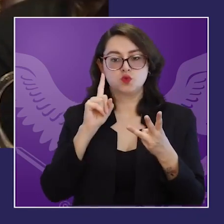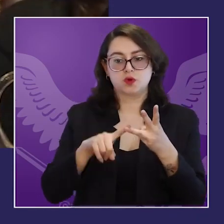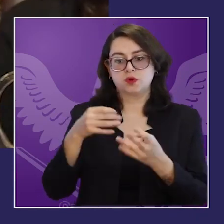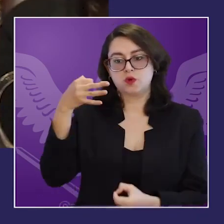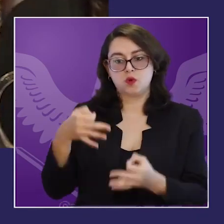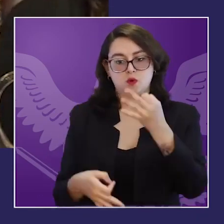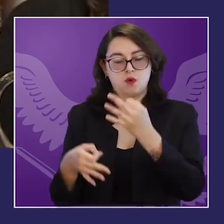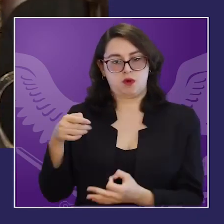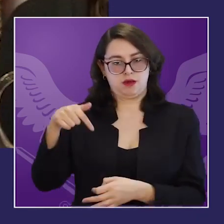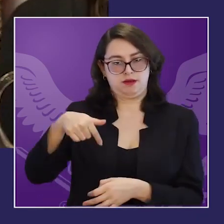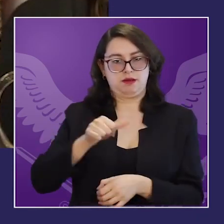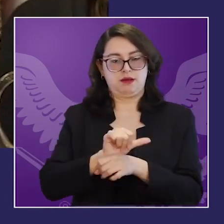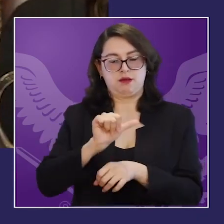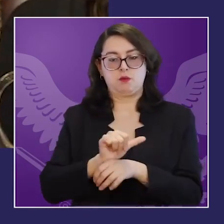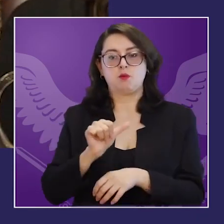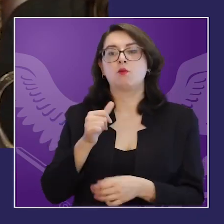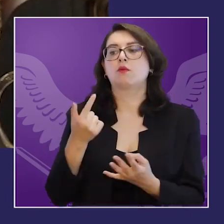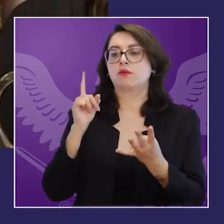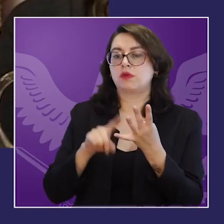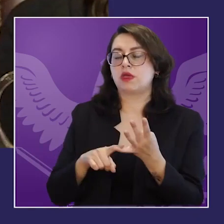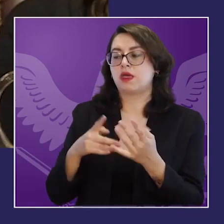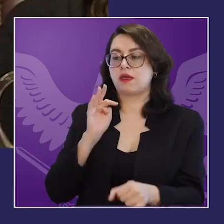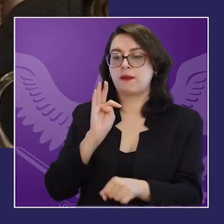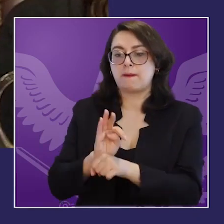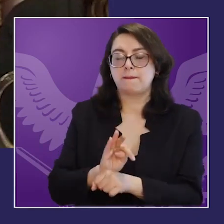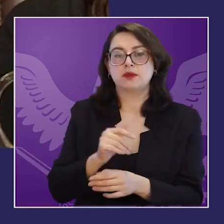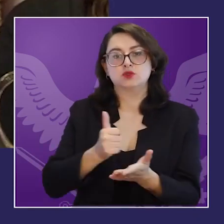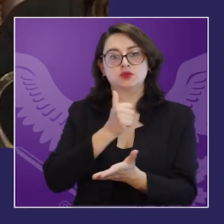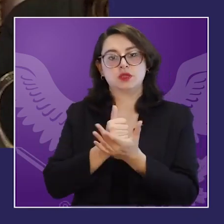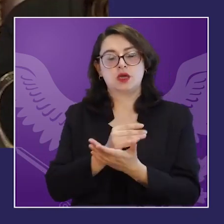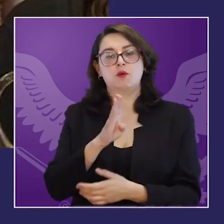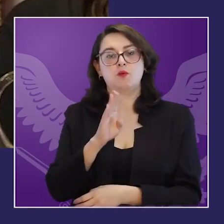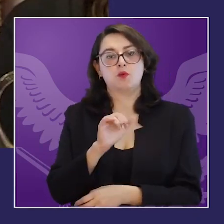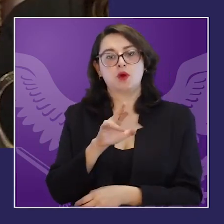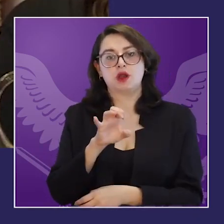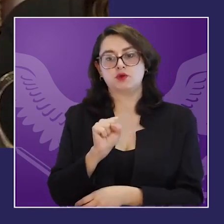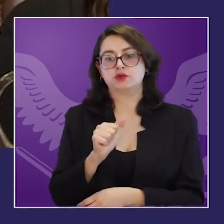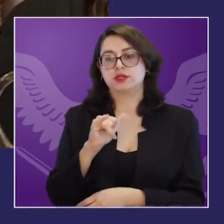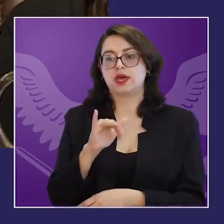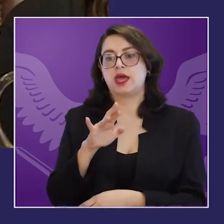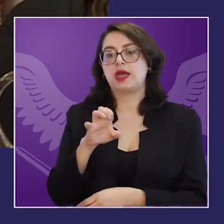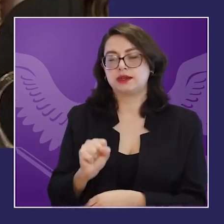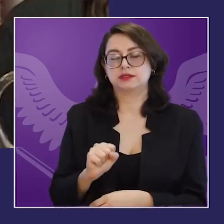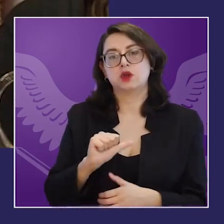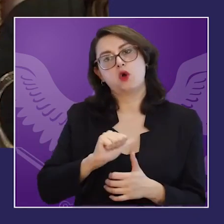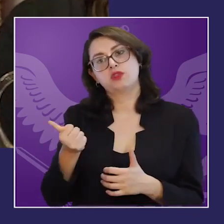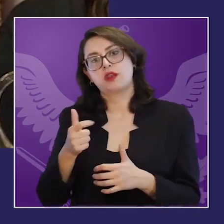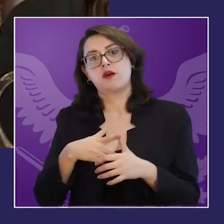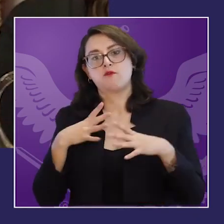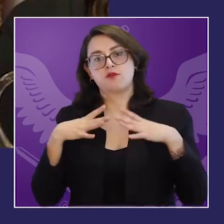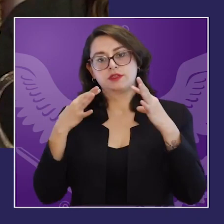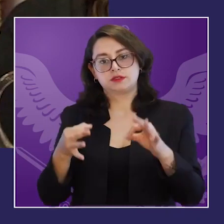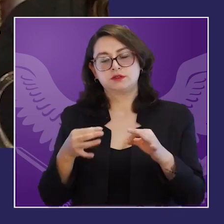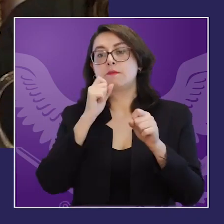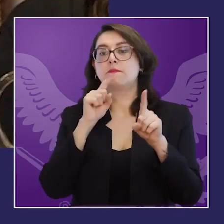Buenos Aires, la Defensoría del Pueblo de la Ciudad Autónoma de Buenos Aires y Fundación Avon por la Mujer. Y la página web en la que pueden